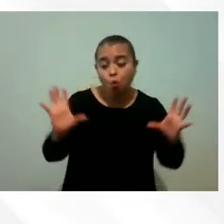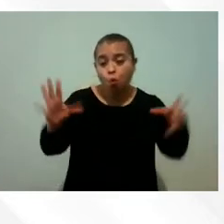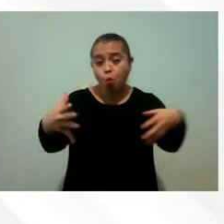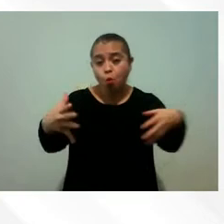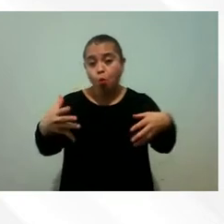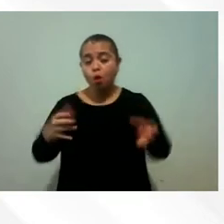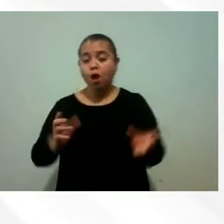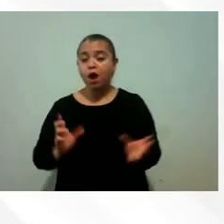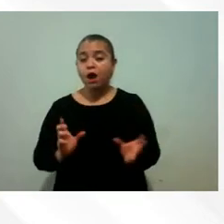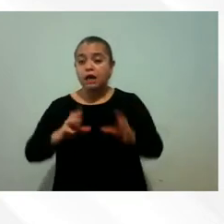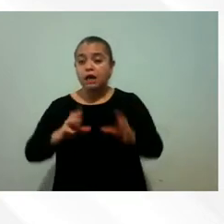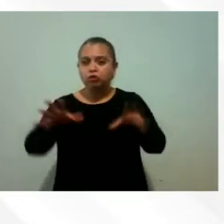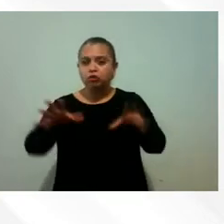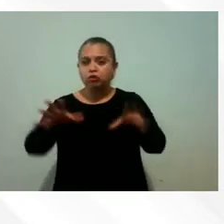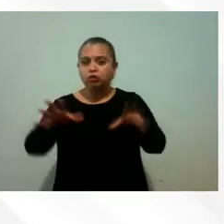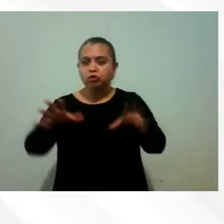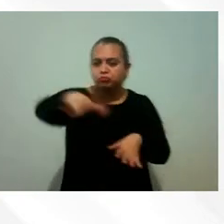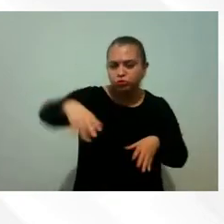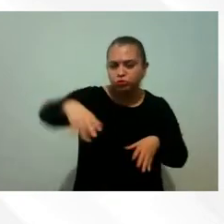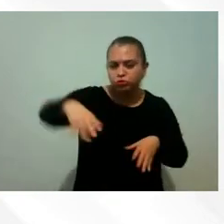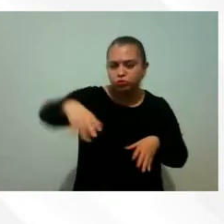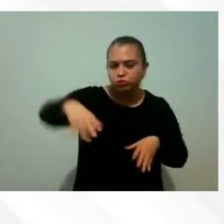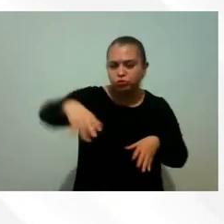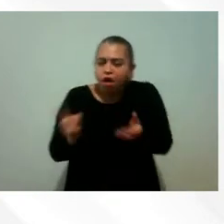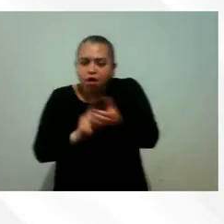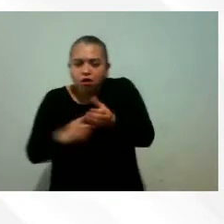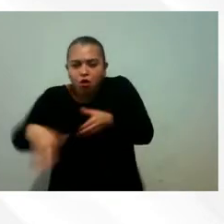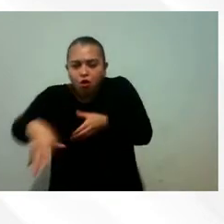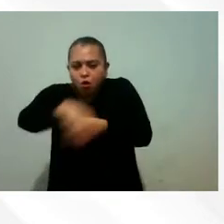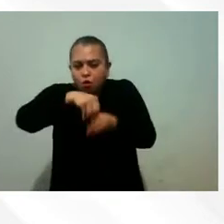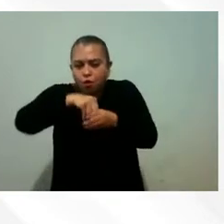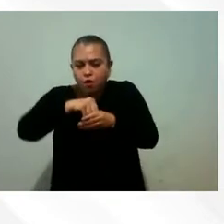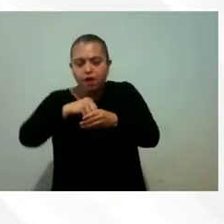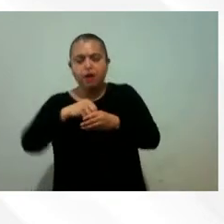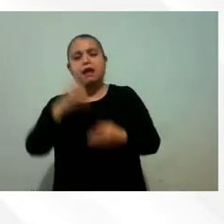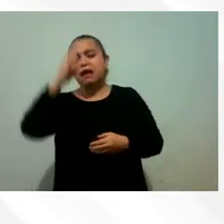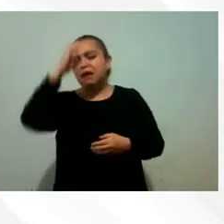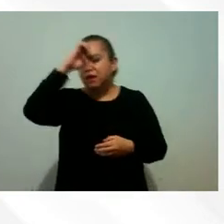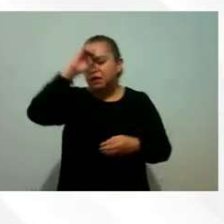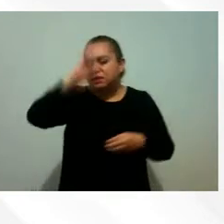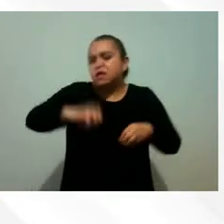inclusivos y experiencias de vida. Muchas gracias.